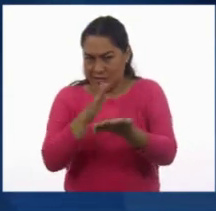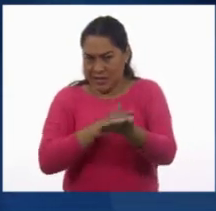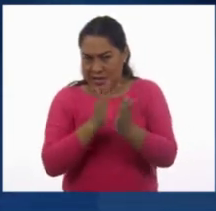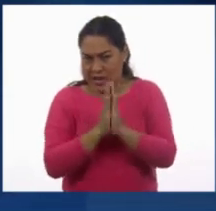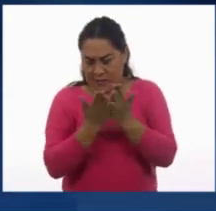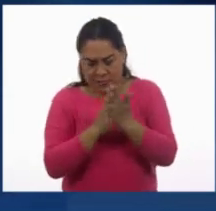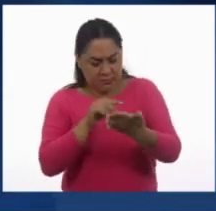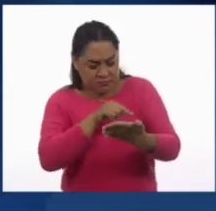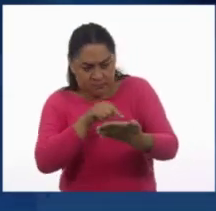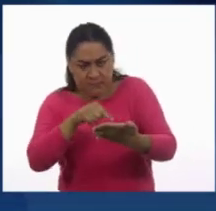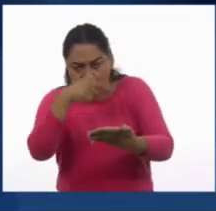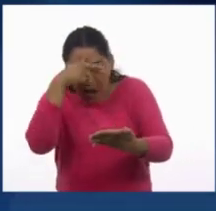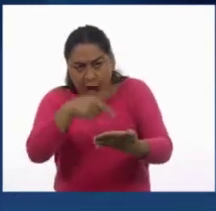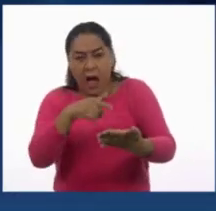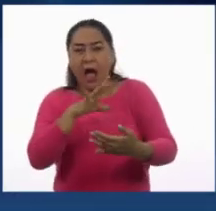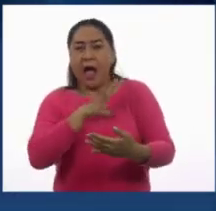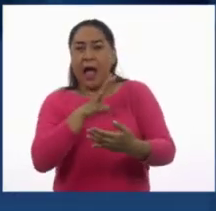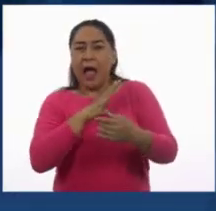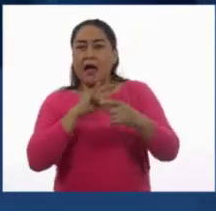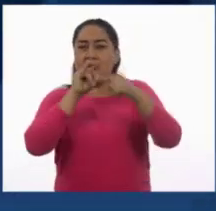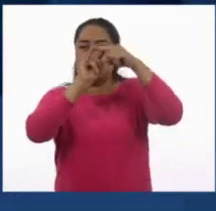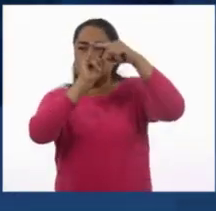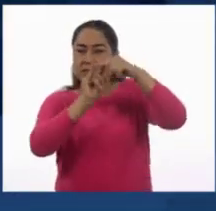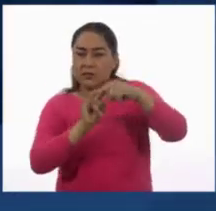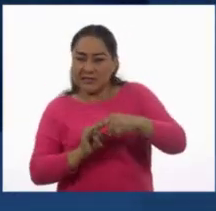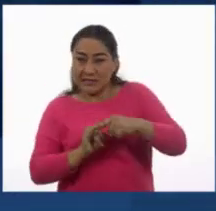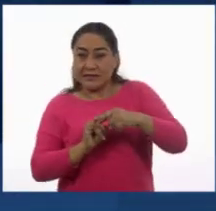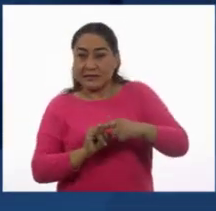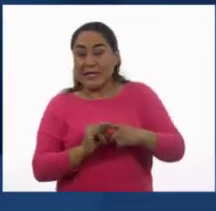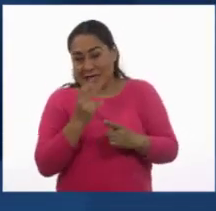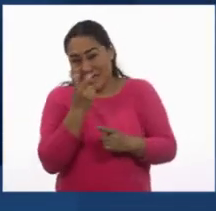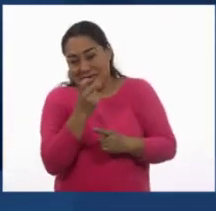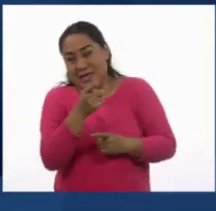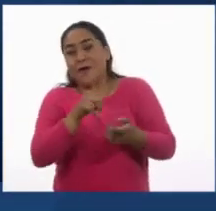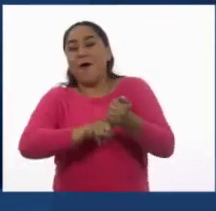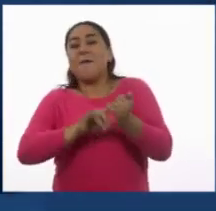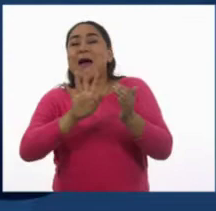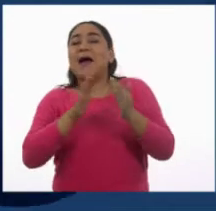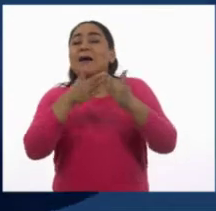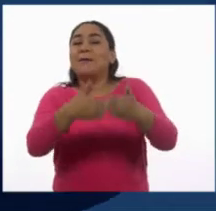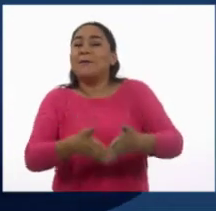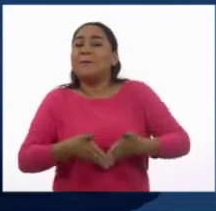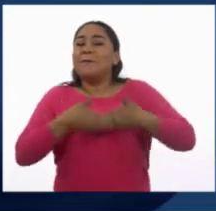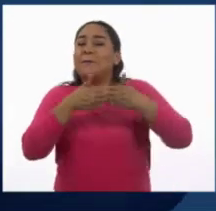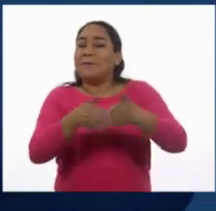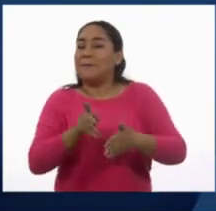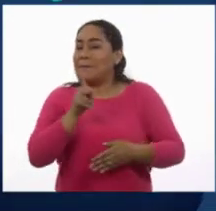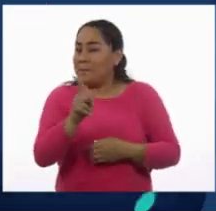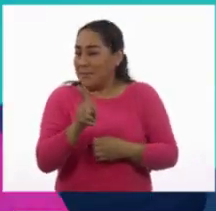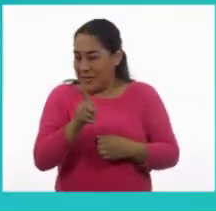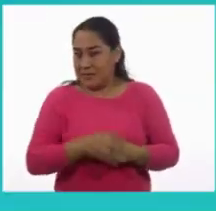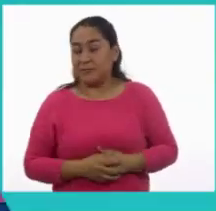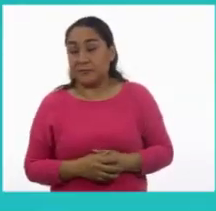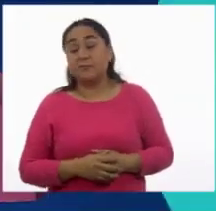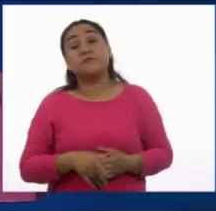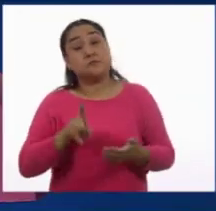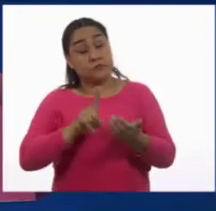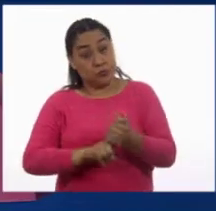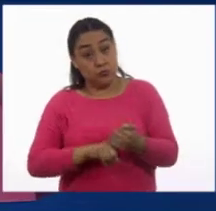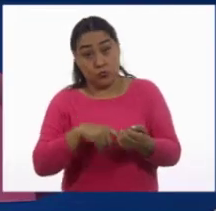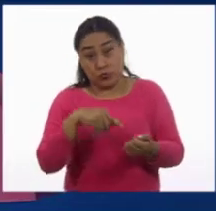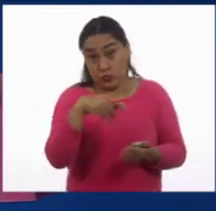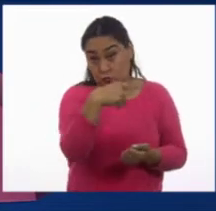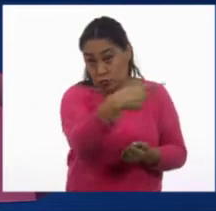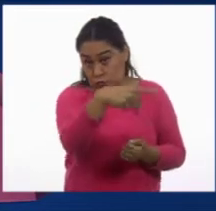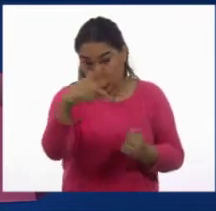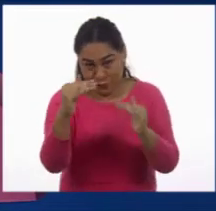169 vienen unas figuras que son las que van a representar a nuestras naves. En casa, ahorita es muy importante